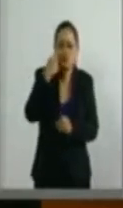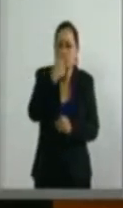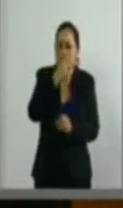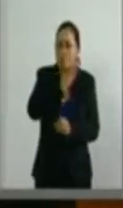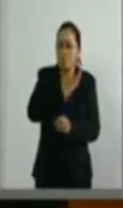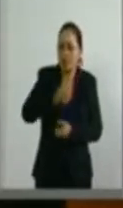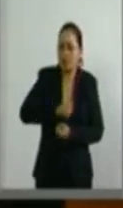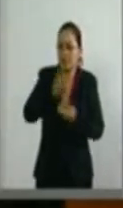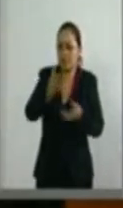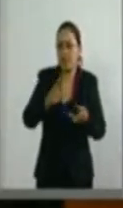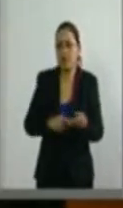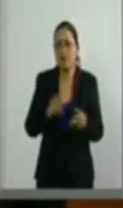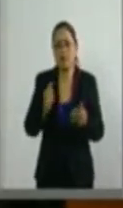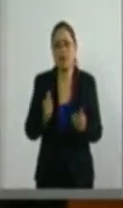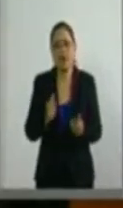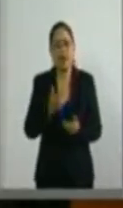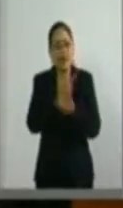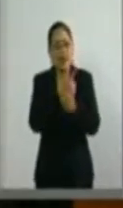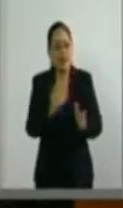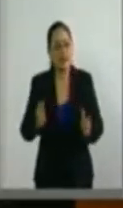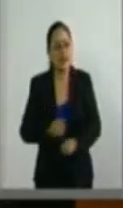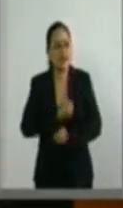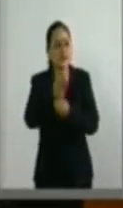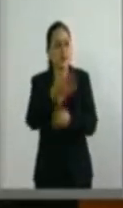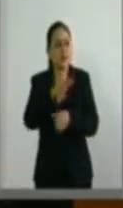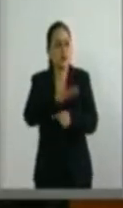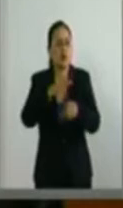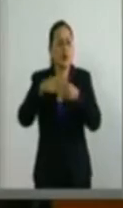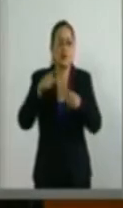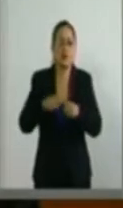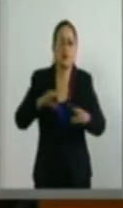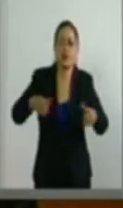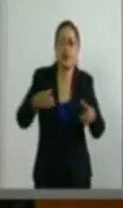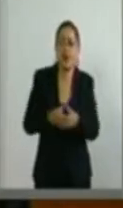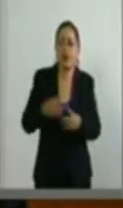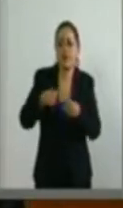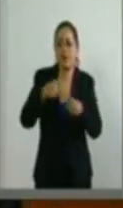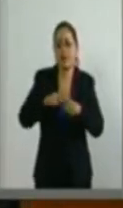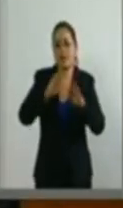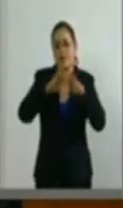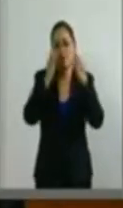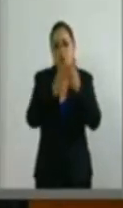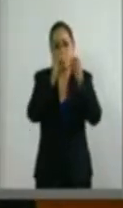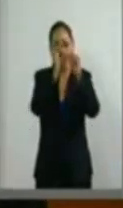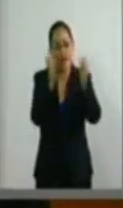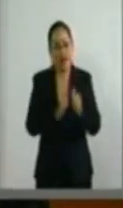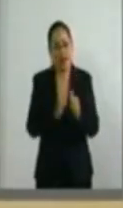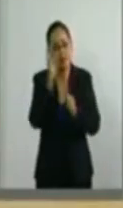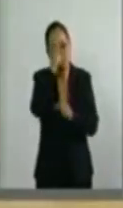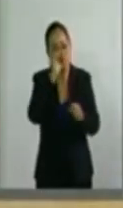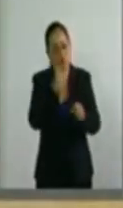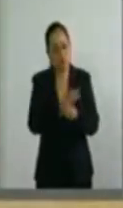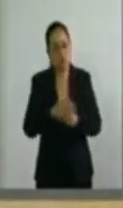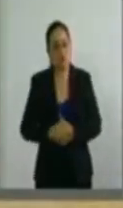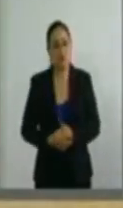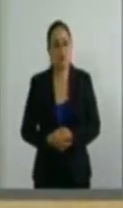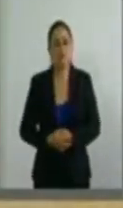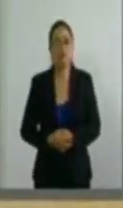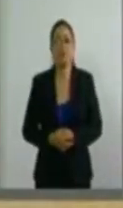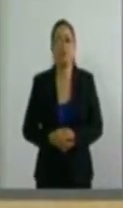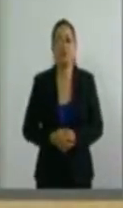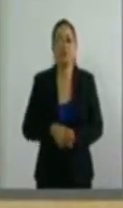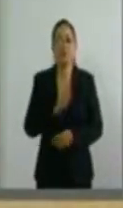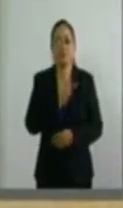de la participación libre y creativa en las manifestaciones de arte y cultura en lo general. Todas y